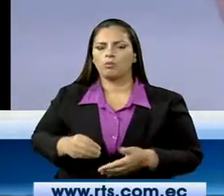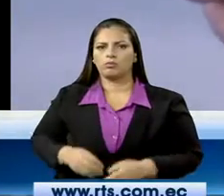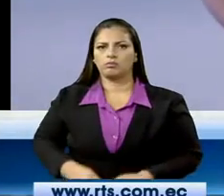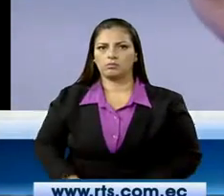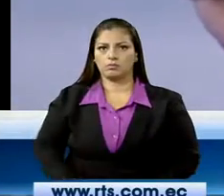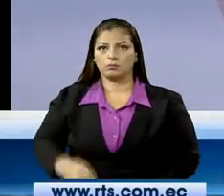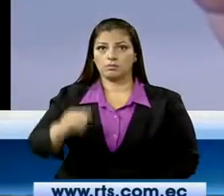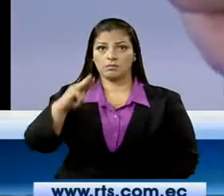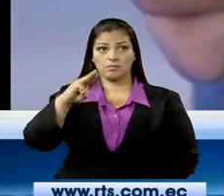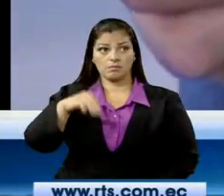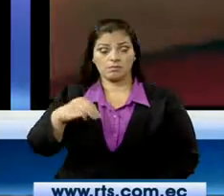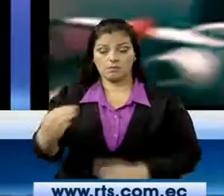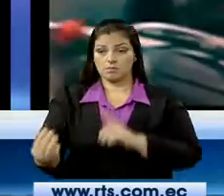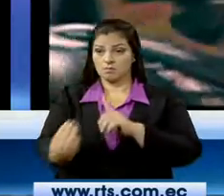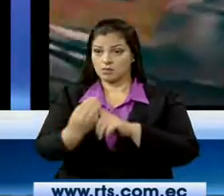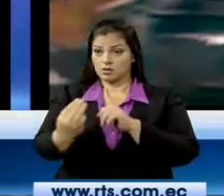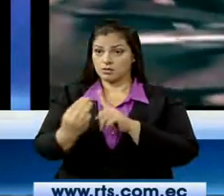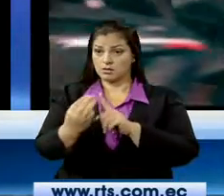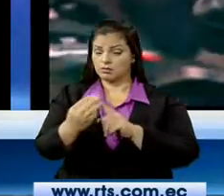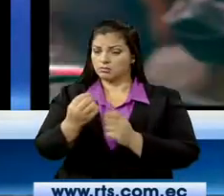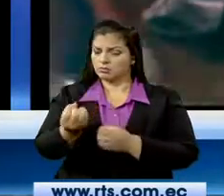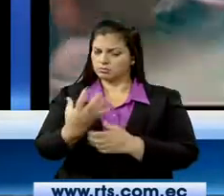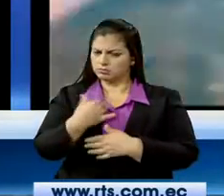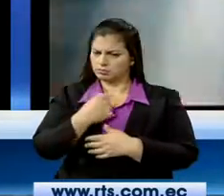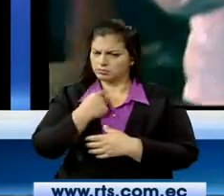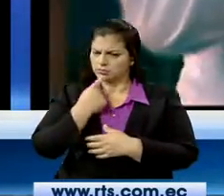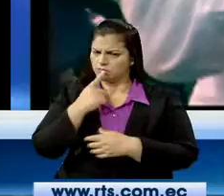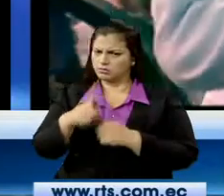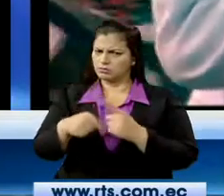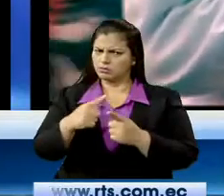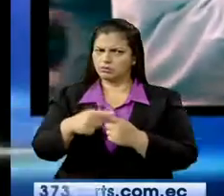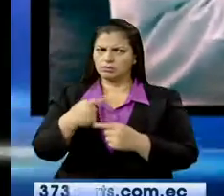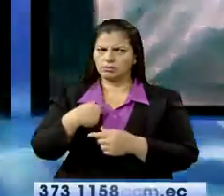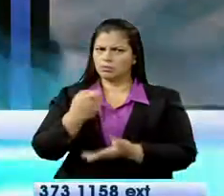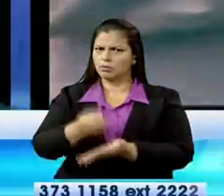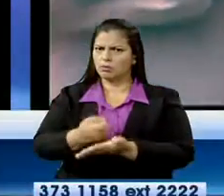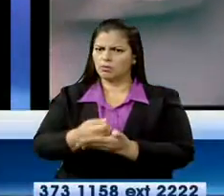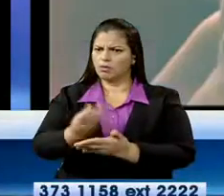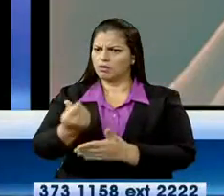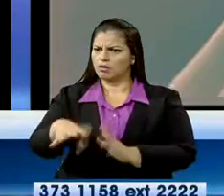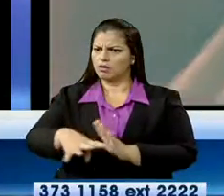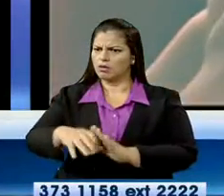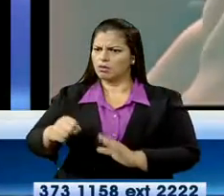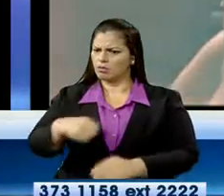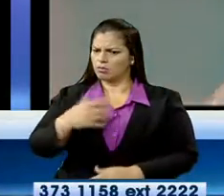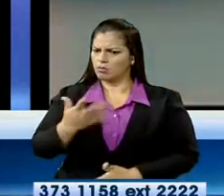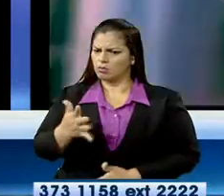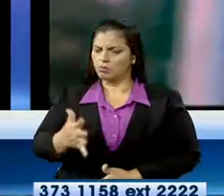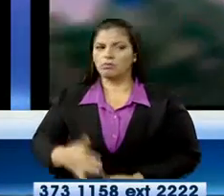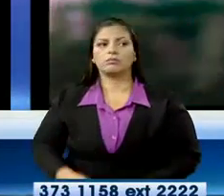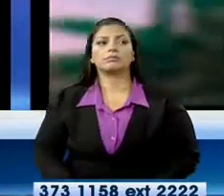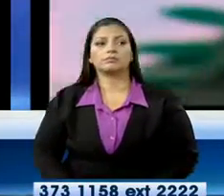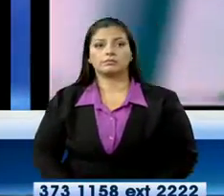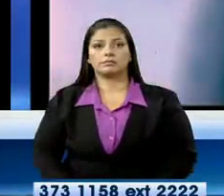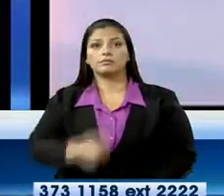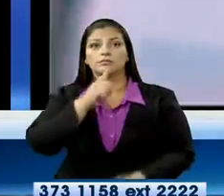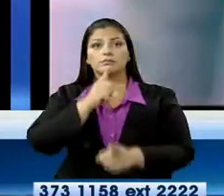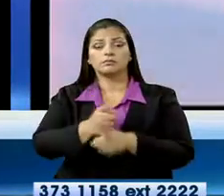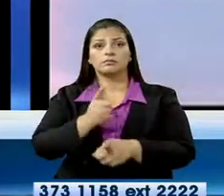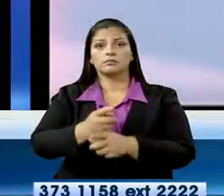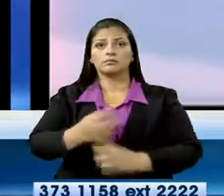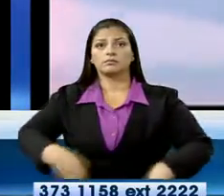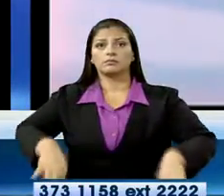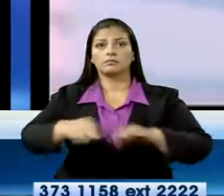ese motivo, en el exterior, las operadoras telefónicas han tomado otras precauciones, como por ejemplo, para hacer el proceso de reposición del chip, el